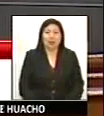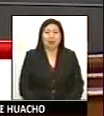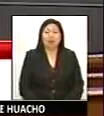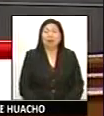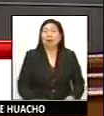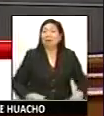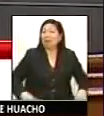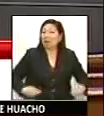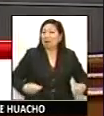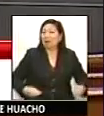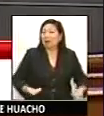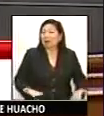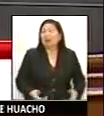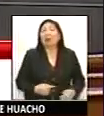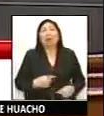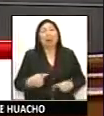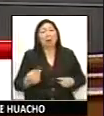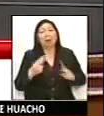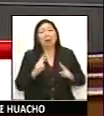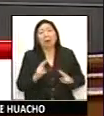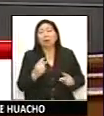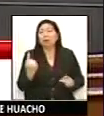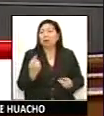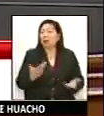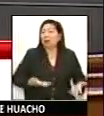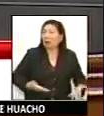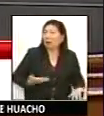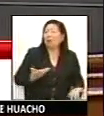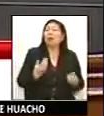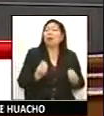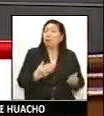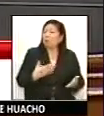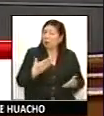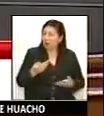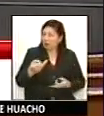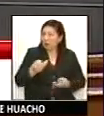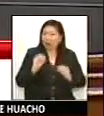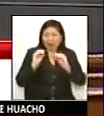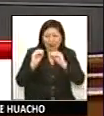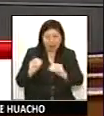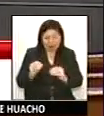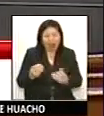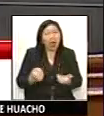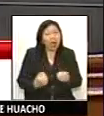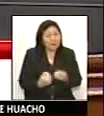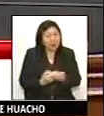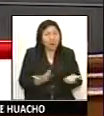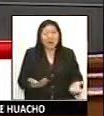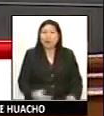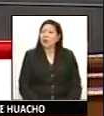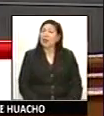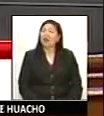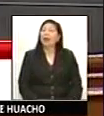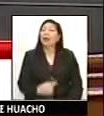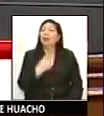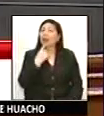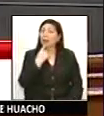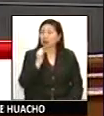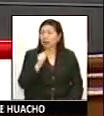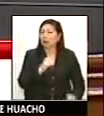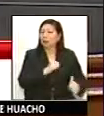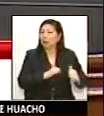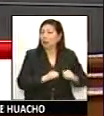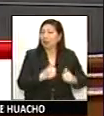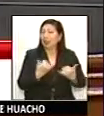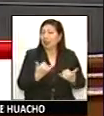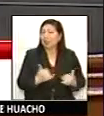estar gastando en ir a ver solamente los casos, ¿por qué no poner un presupuesto y hacer las defensas ribereñas? Decirles que estamos sufriendo